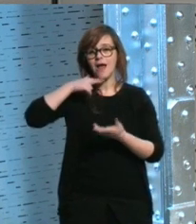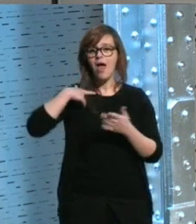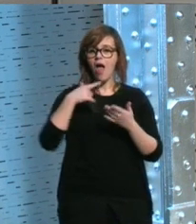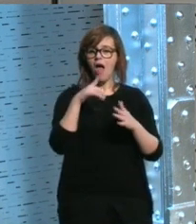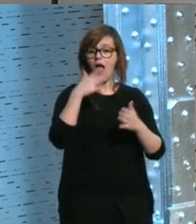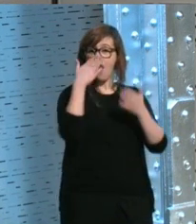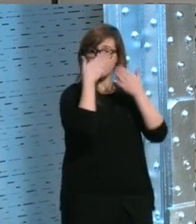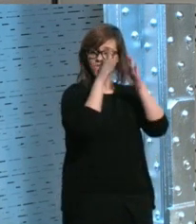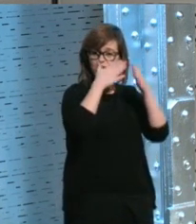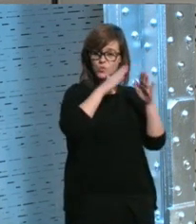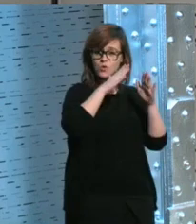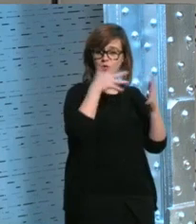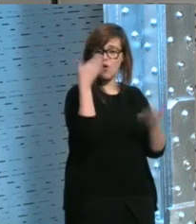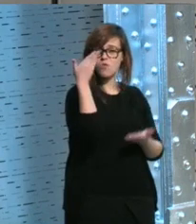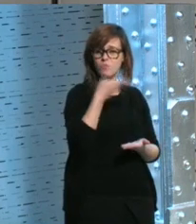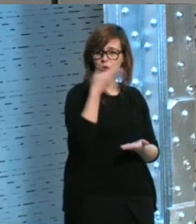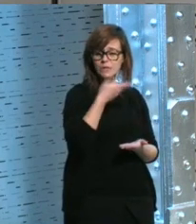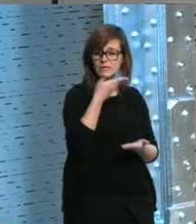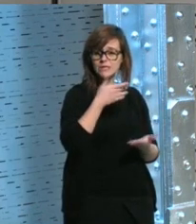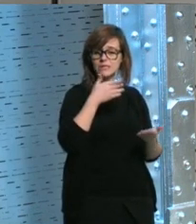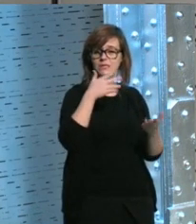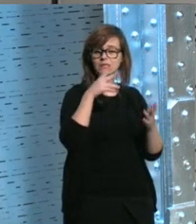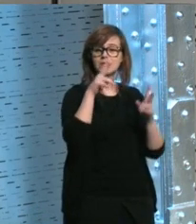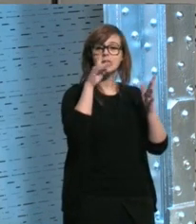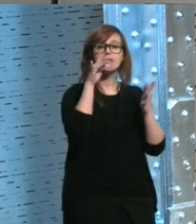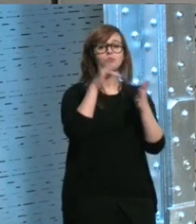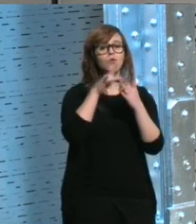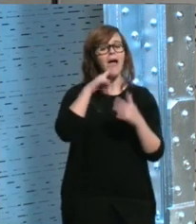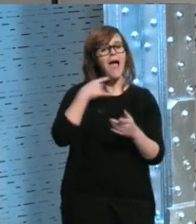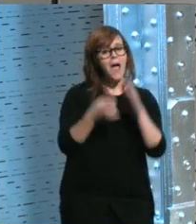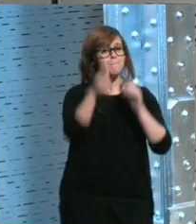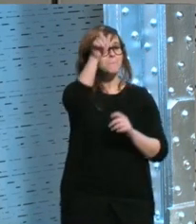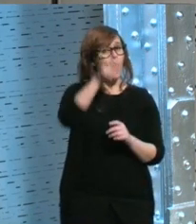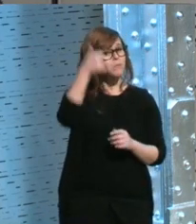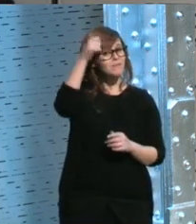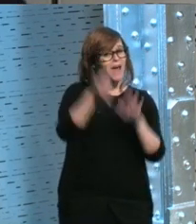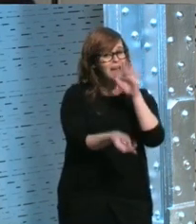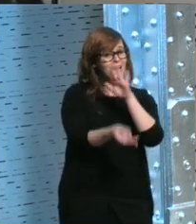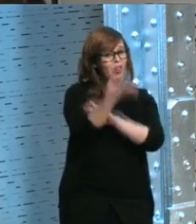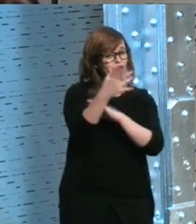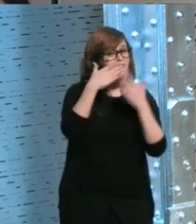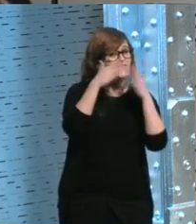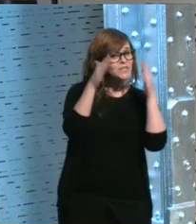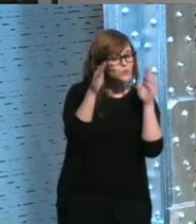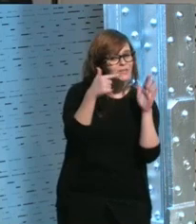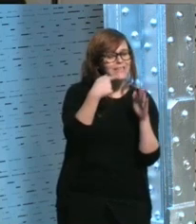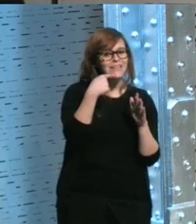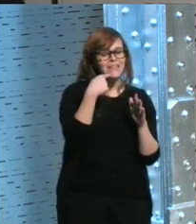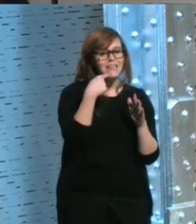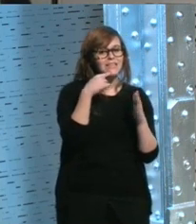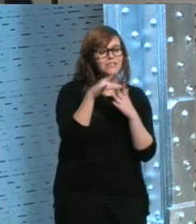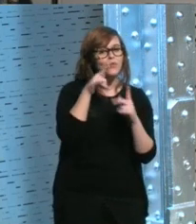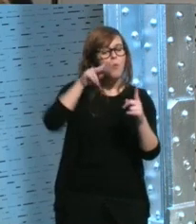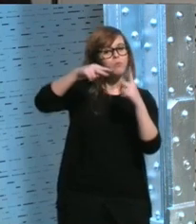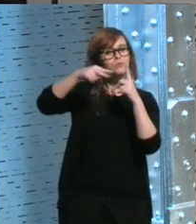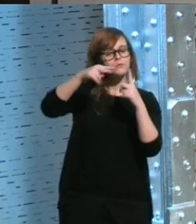Facebook es la gráfica social, como lo explica Mark Zuckerberg muchas veces, quiere decir tener una visión de la gente, de las relaciones